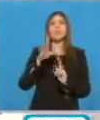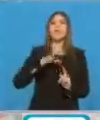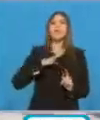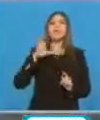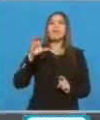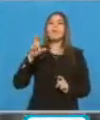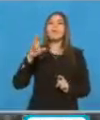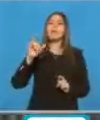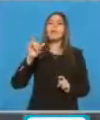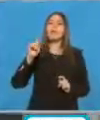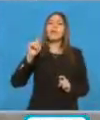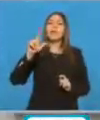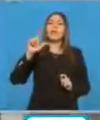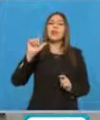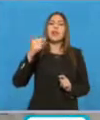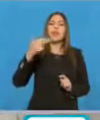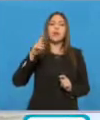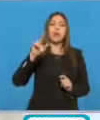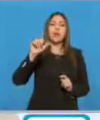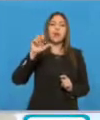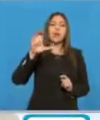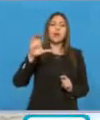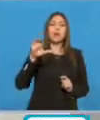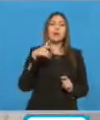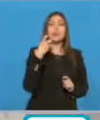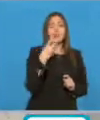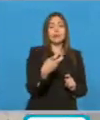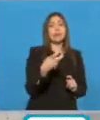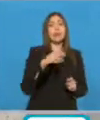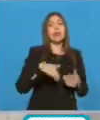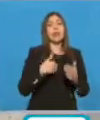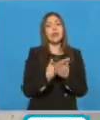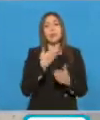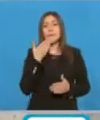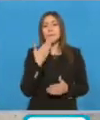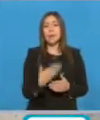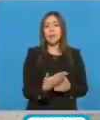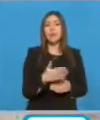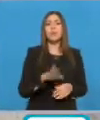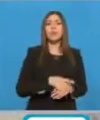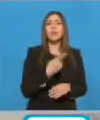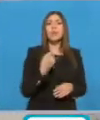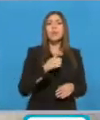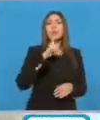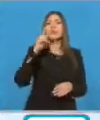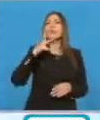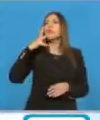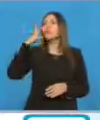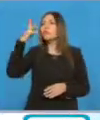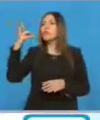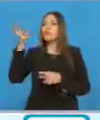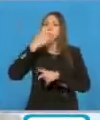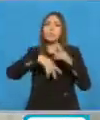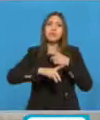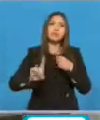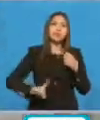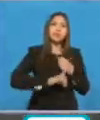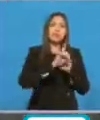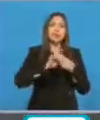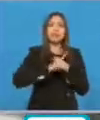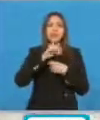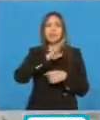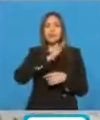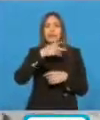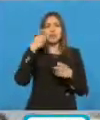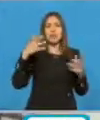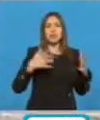Cuitláhuac, que se me cae rete bien, porque ese sí no dijo los presagios que van a venir los hombres barbados.